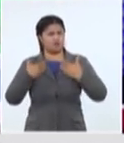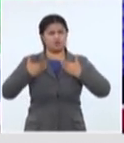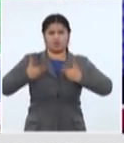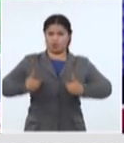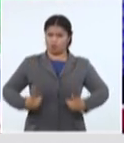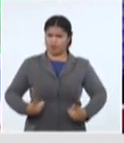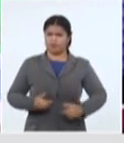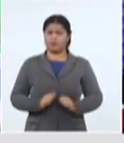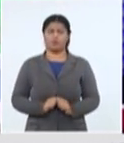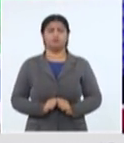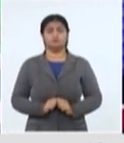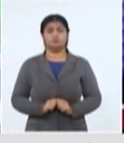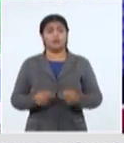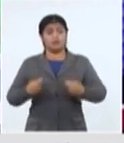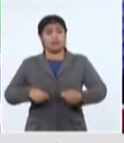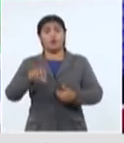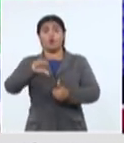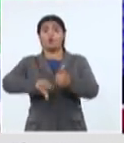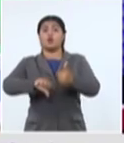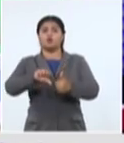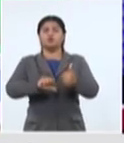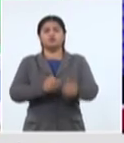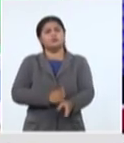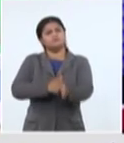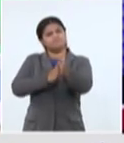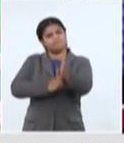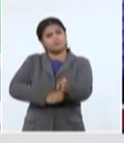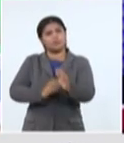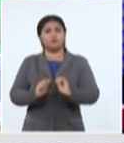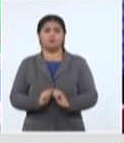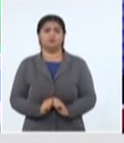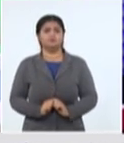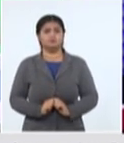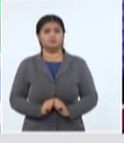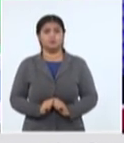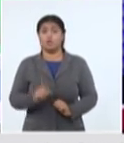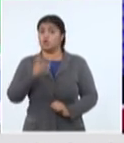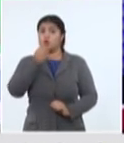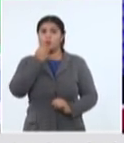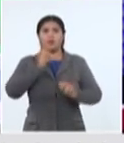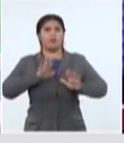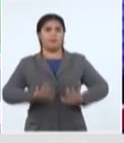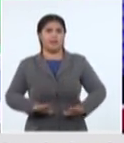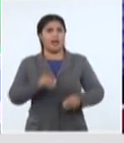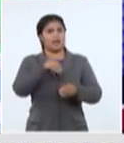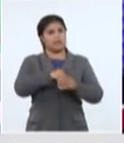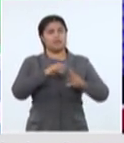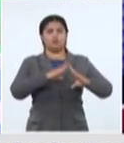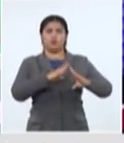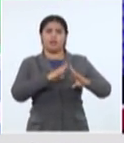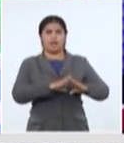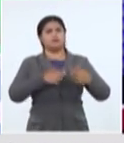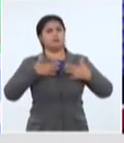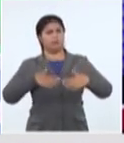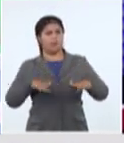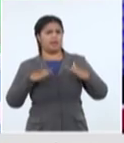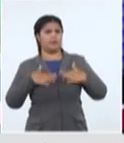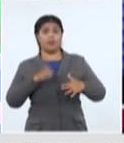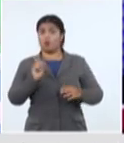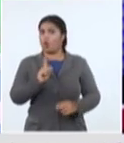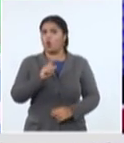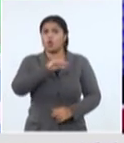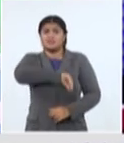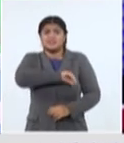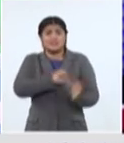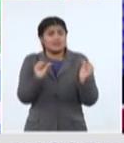en busca de la salud. O sea, no se deben dilatar los tiempos de decisión en busca de la ayuda médica porque esto tiene un costo y aquí esto se ha